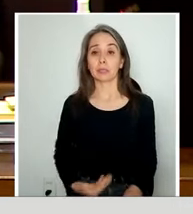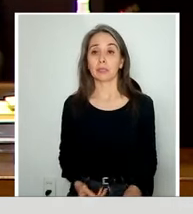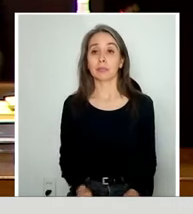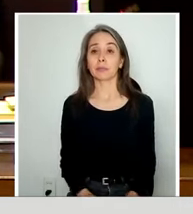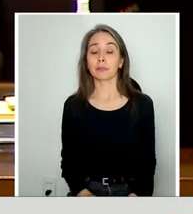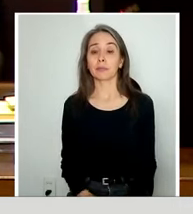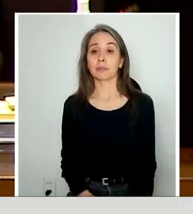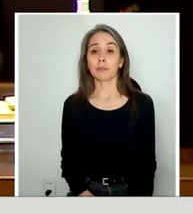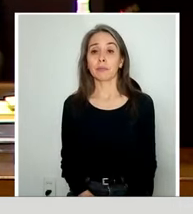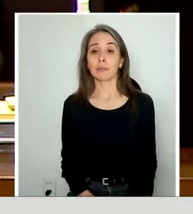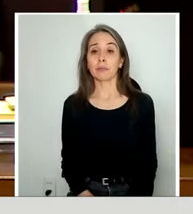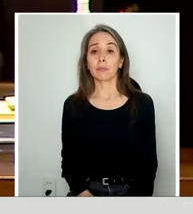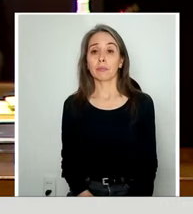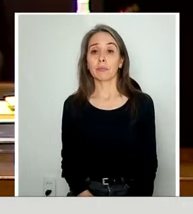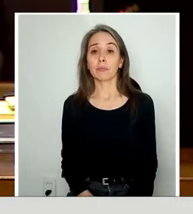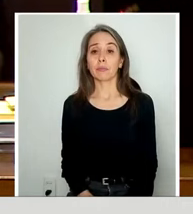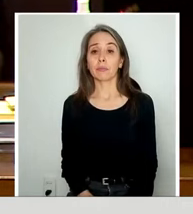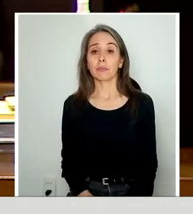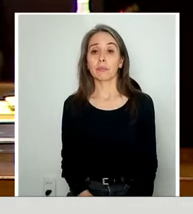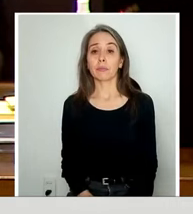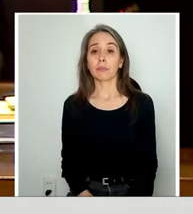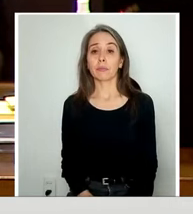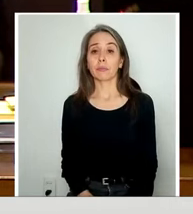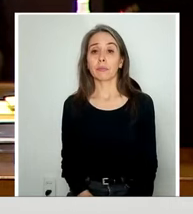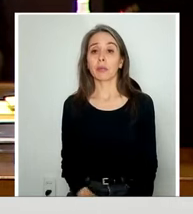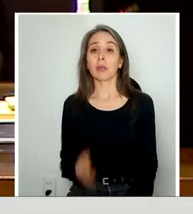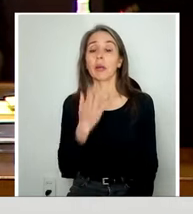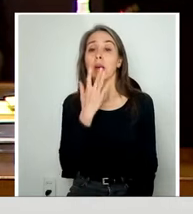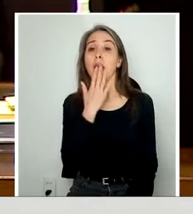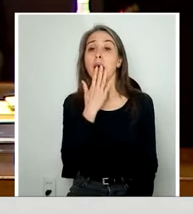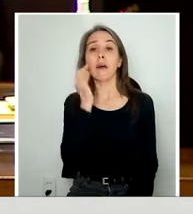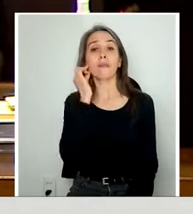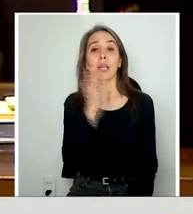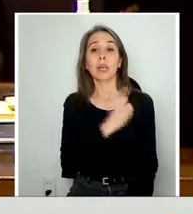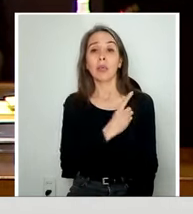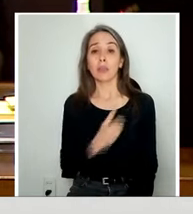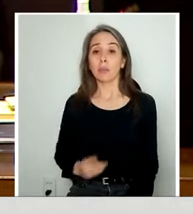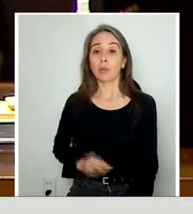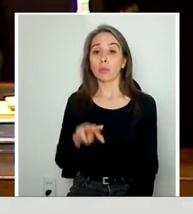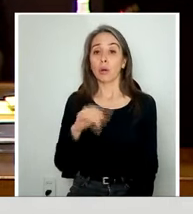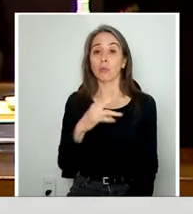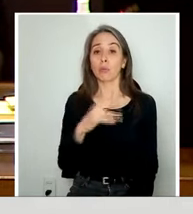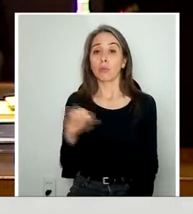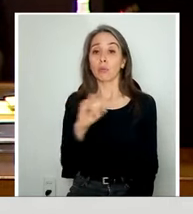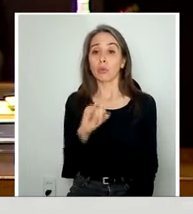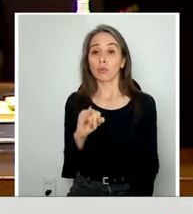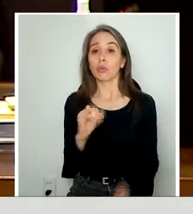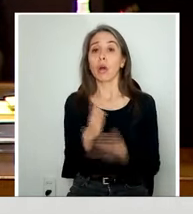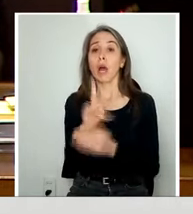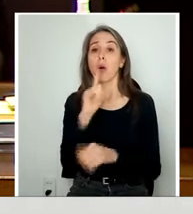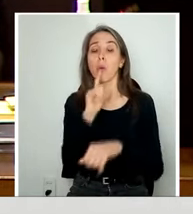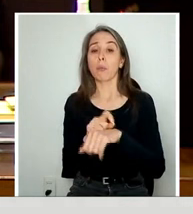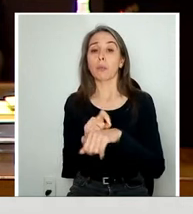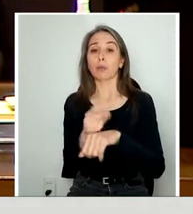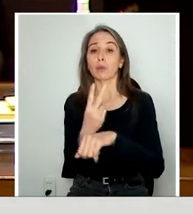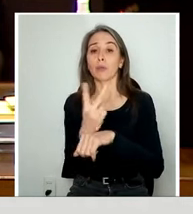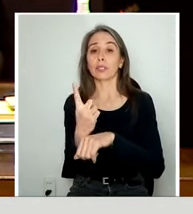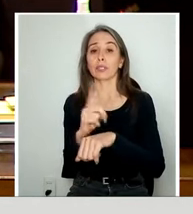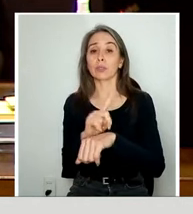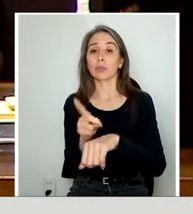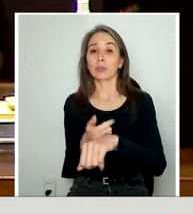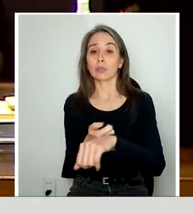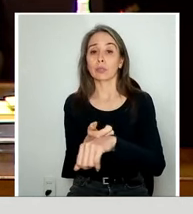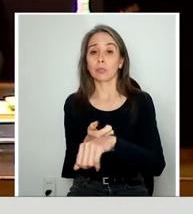diputado tiene la palabra la diputada Francesca Muñoz por hasta un minuto 21 segundos